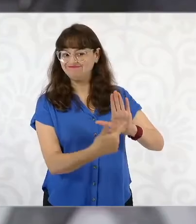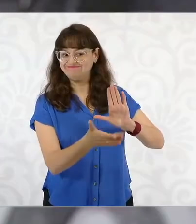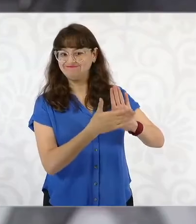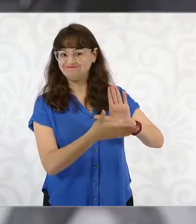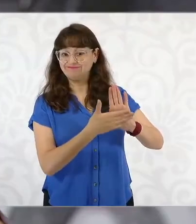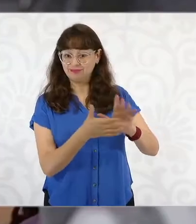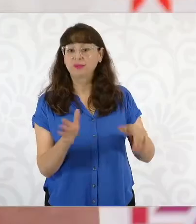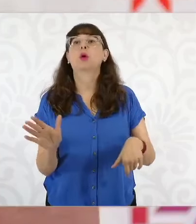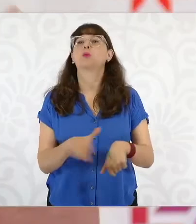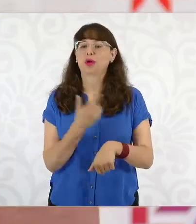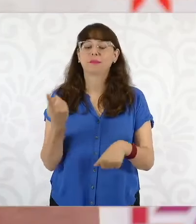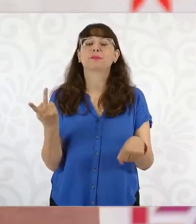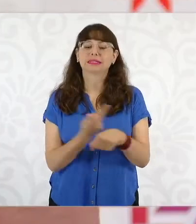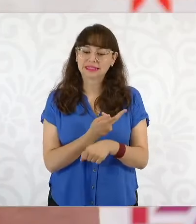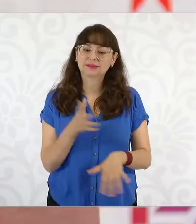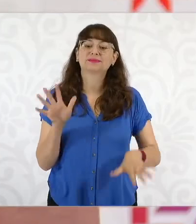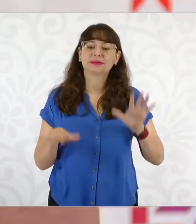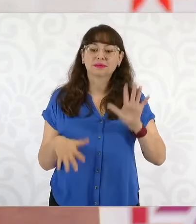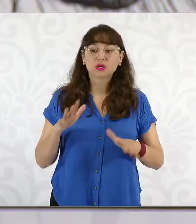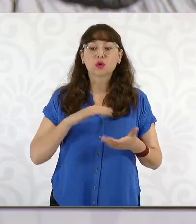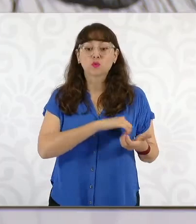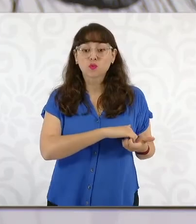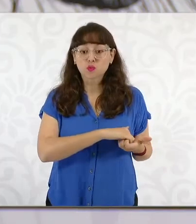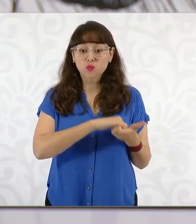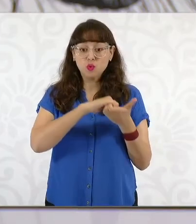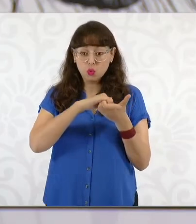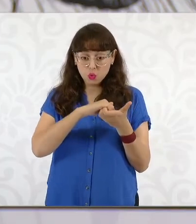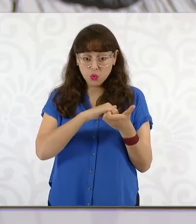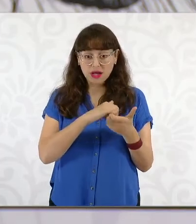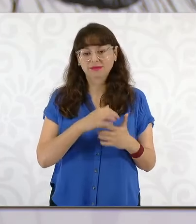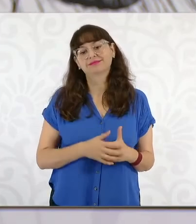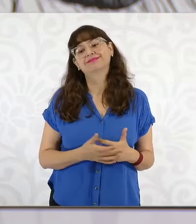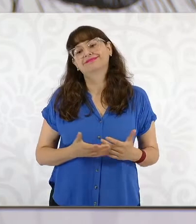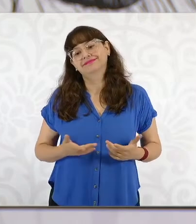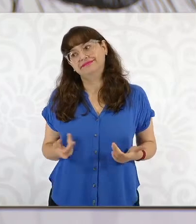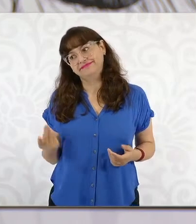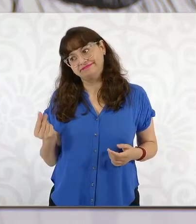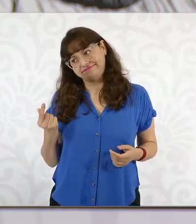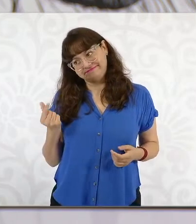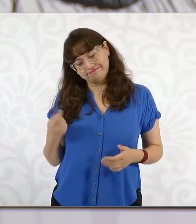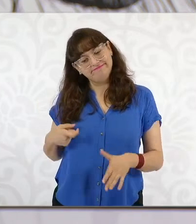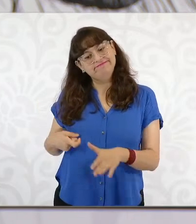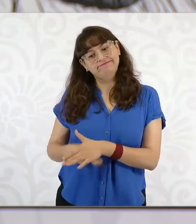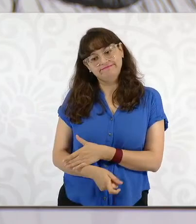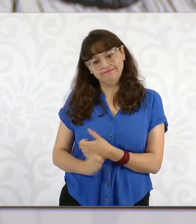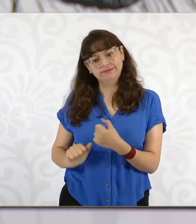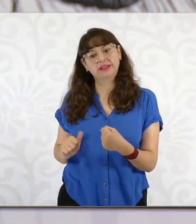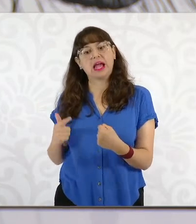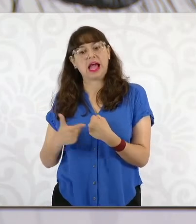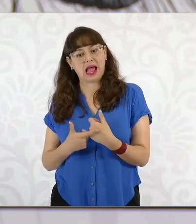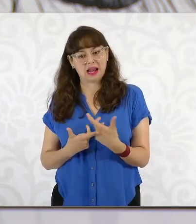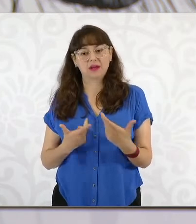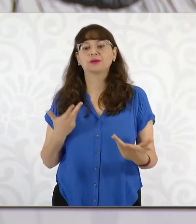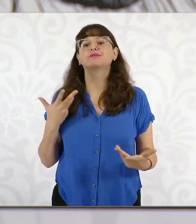la posibilidad de que alguna grúa, que algunas son contratadas, pues pidiera dinero a cambio de llevar el vehículo